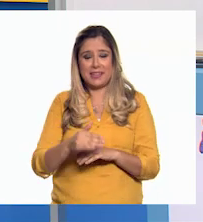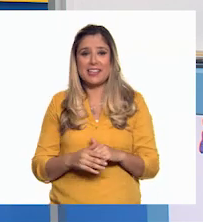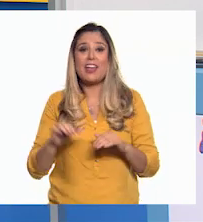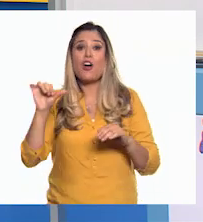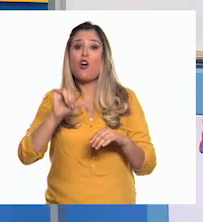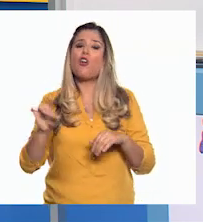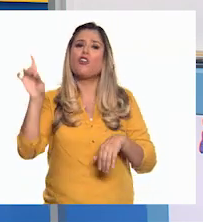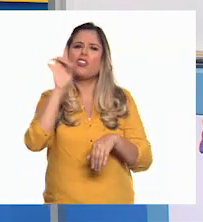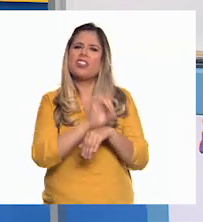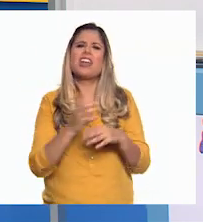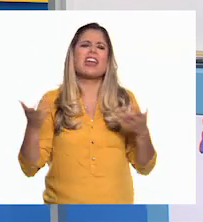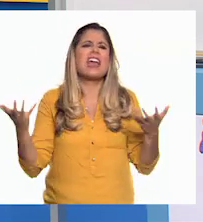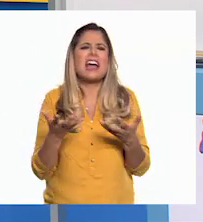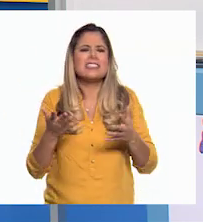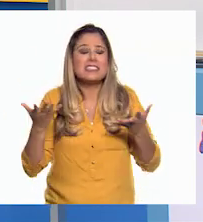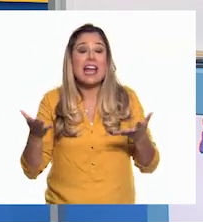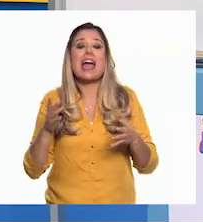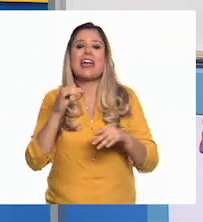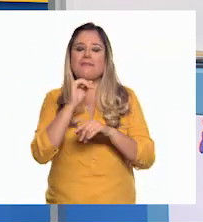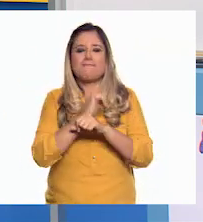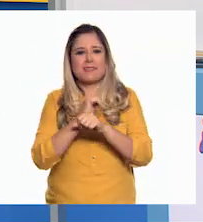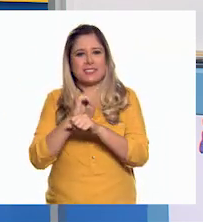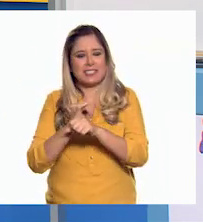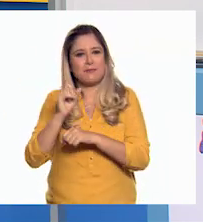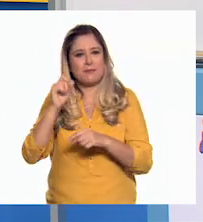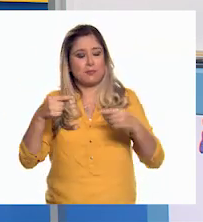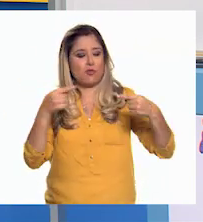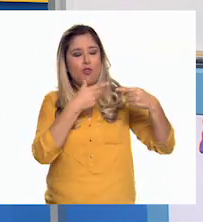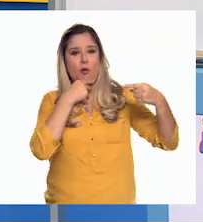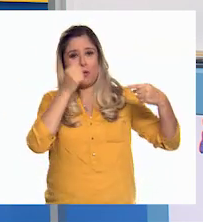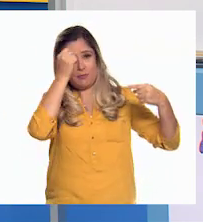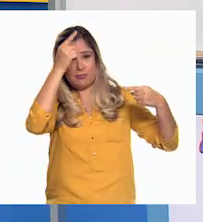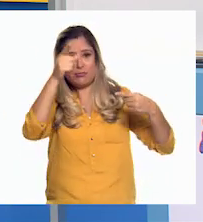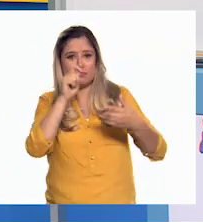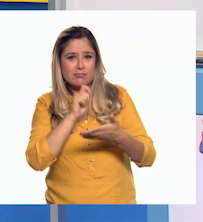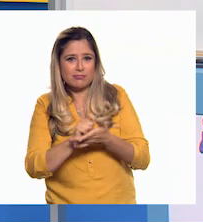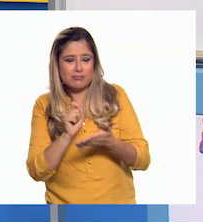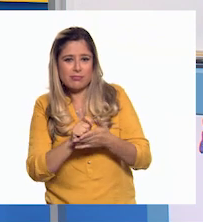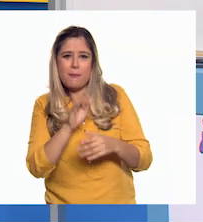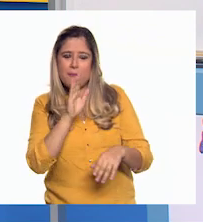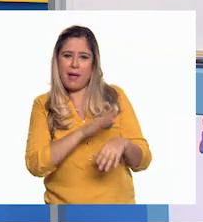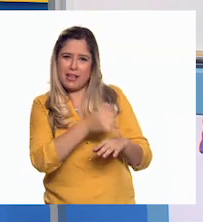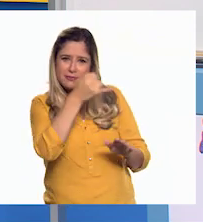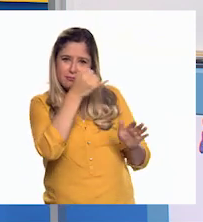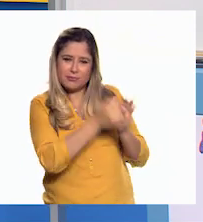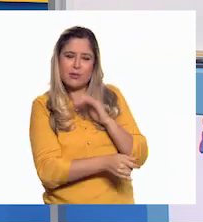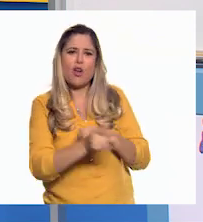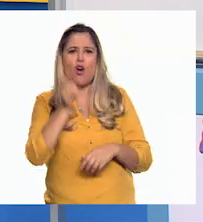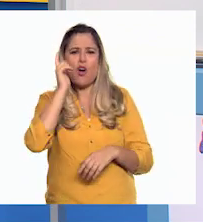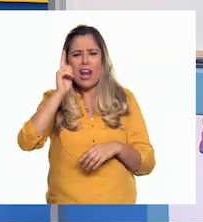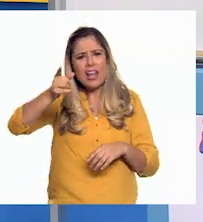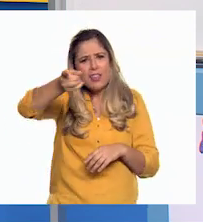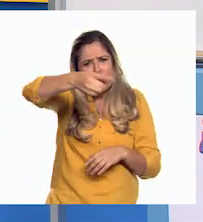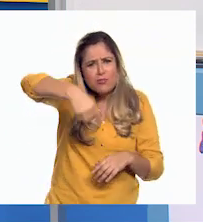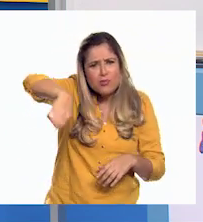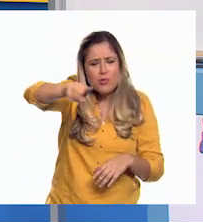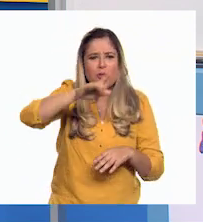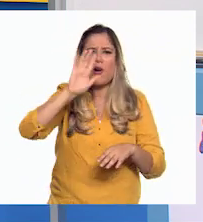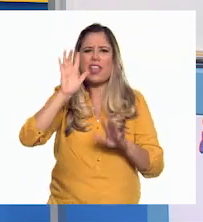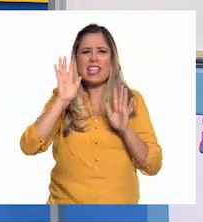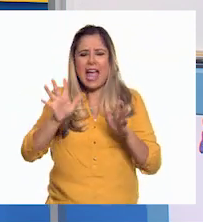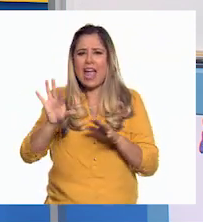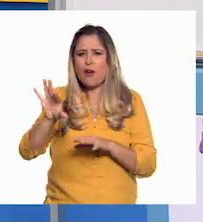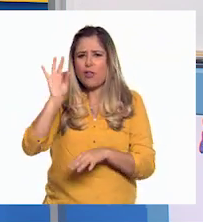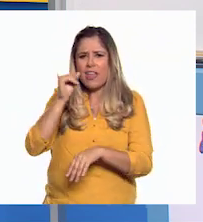hoy vamos a seguir averiguando más sobre este interesante autor. Niñas y niños, espero que ustedes también hayan encontrado